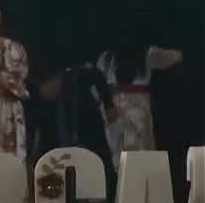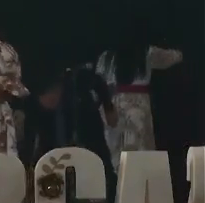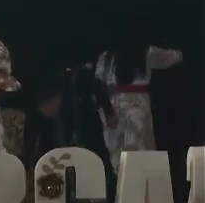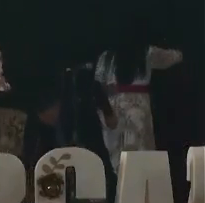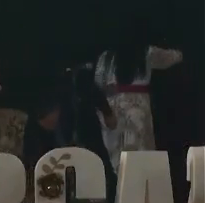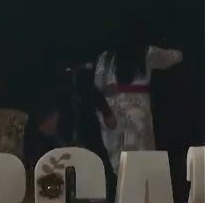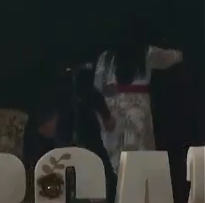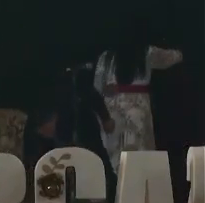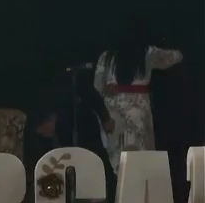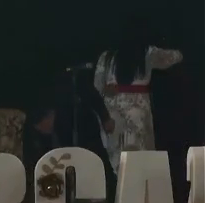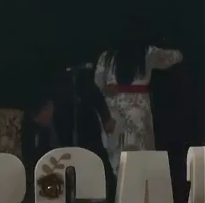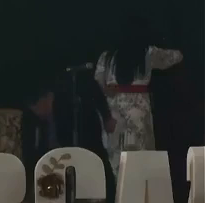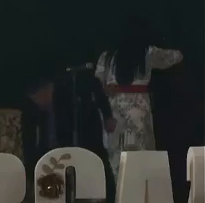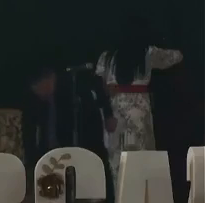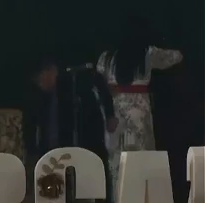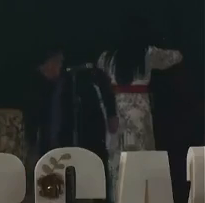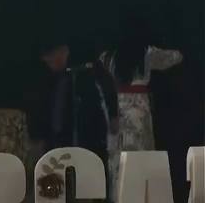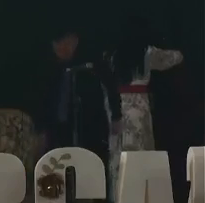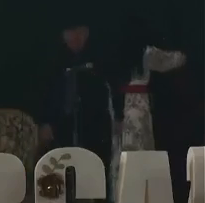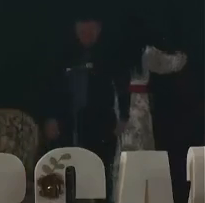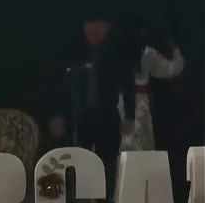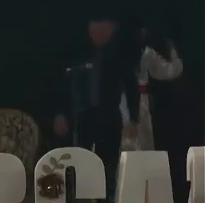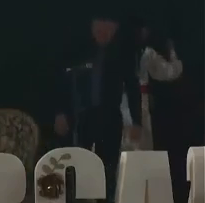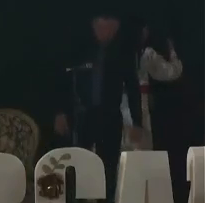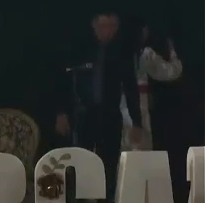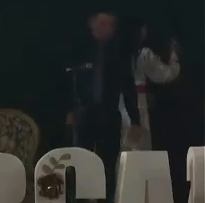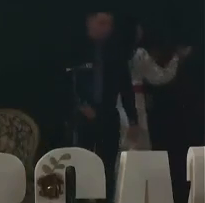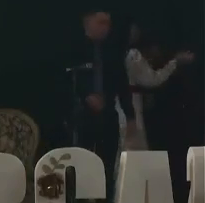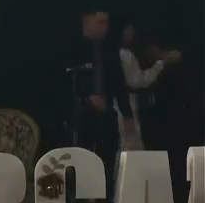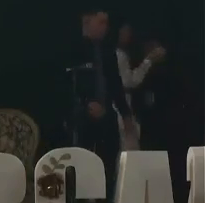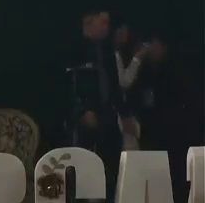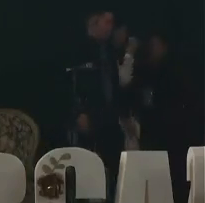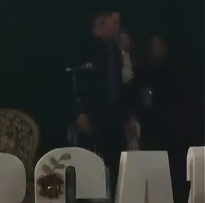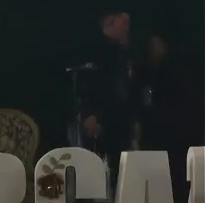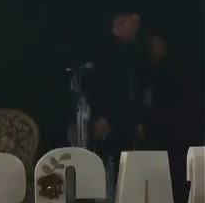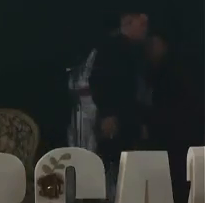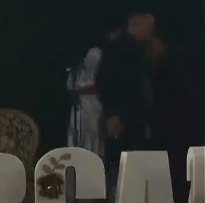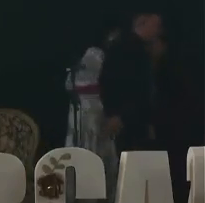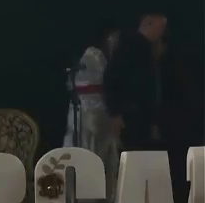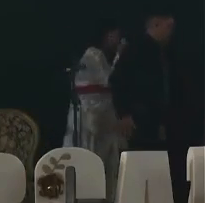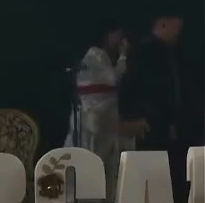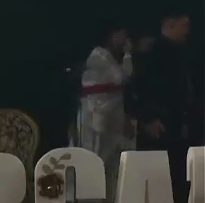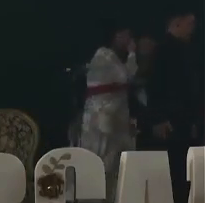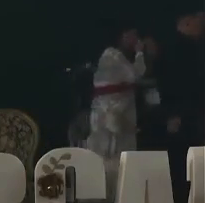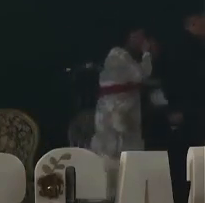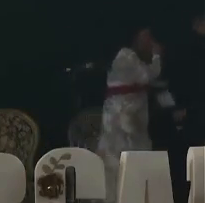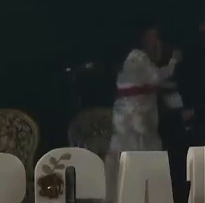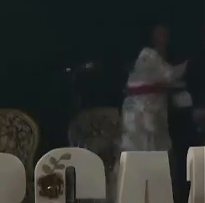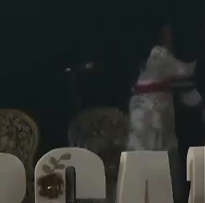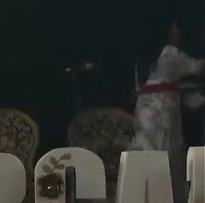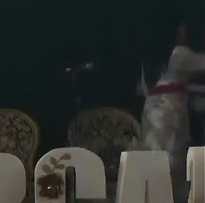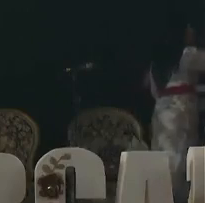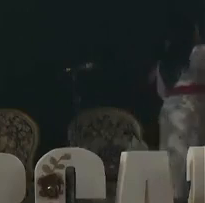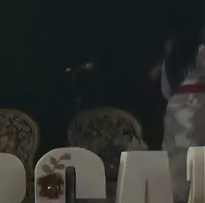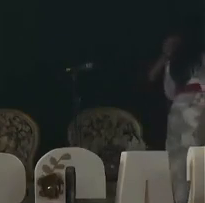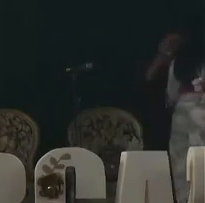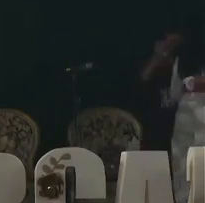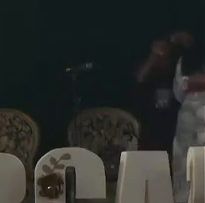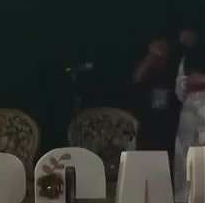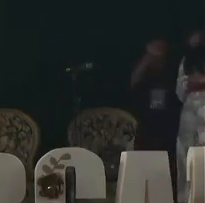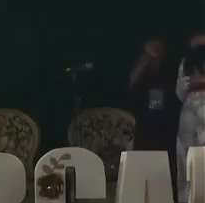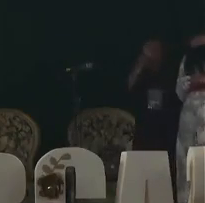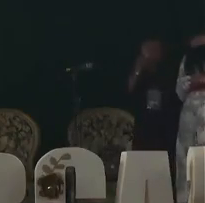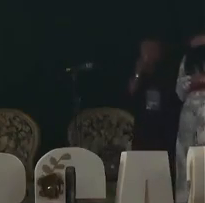3, ella va a presentar a nuestra hermana Milena, también tesorera nacional.